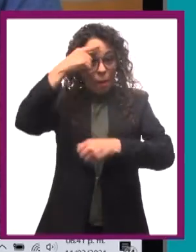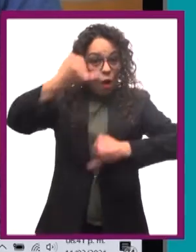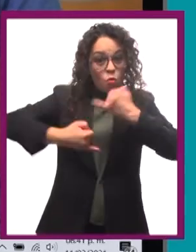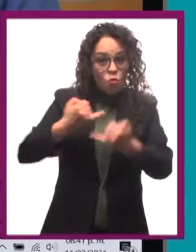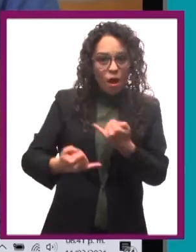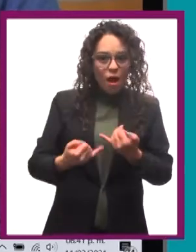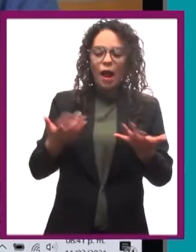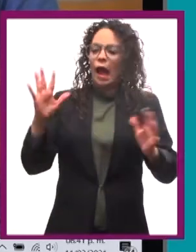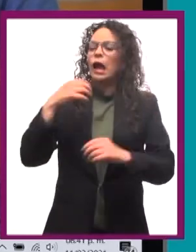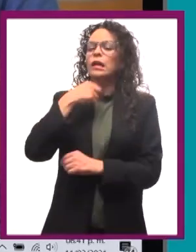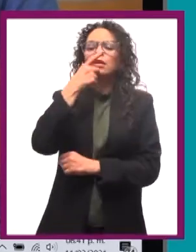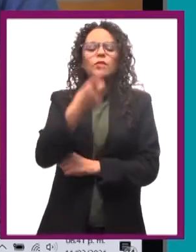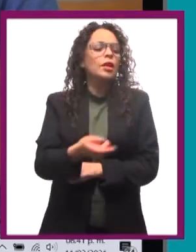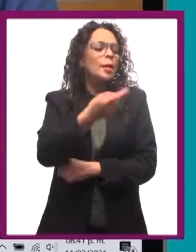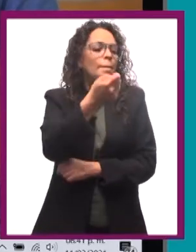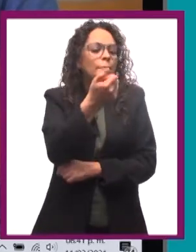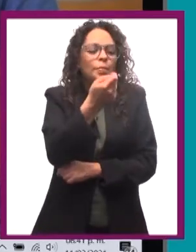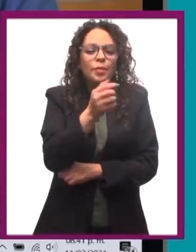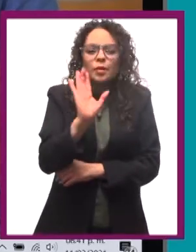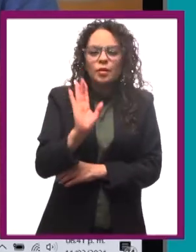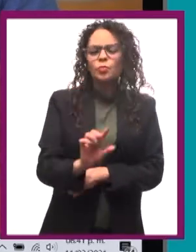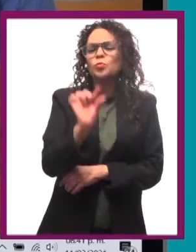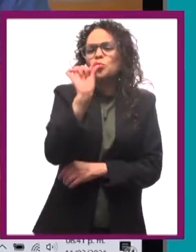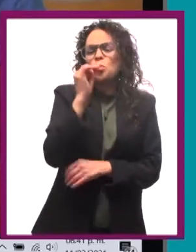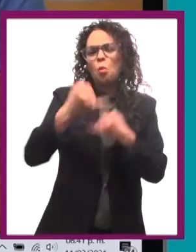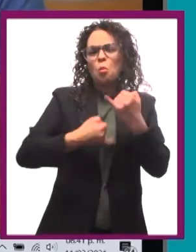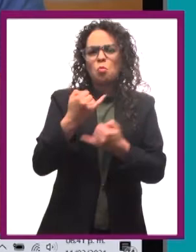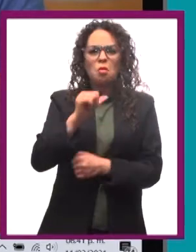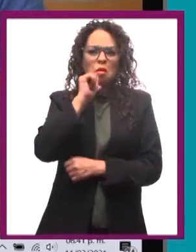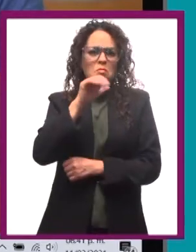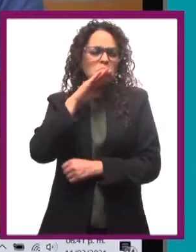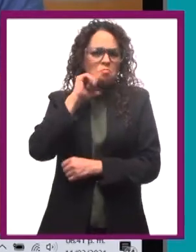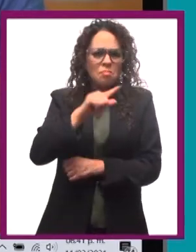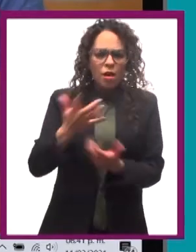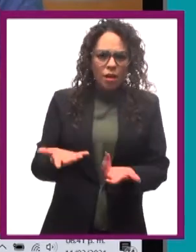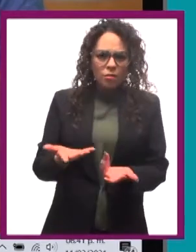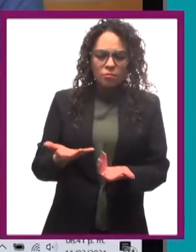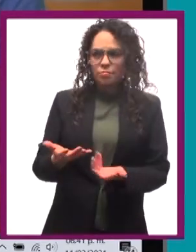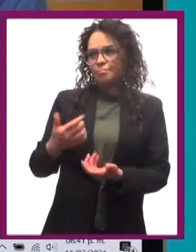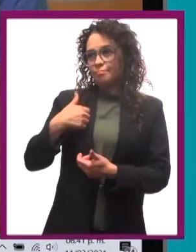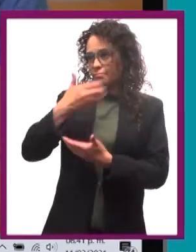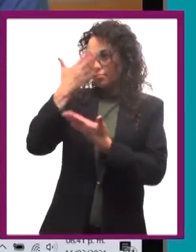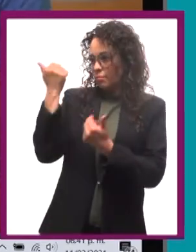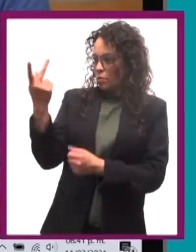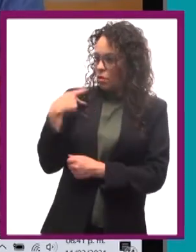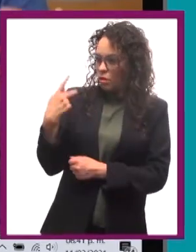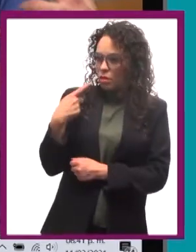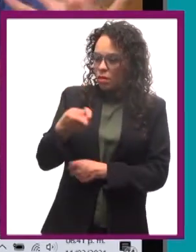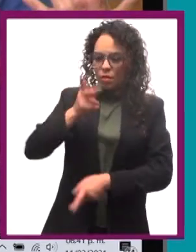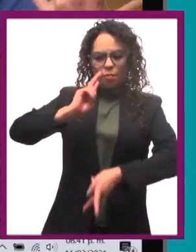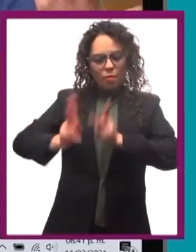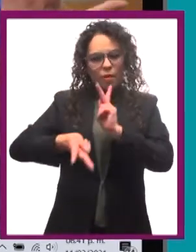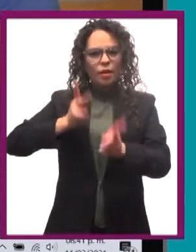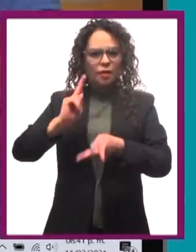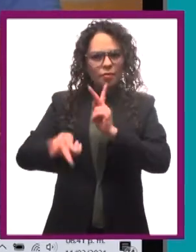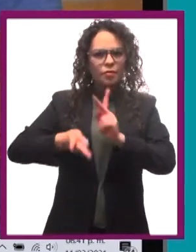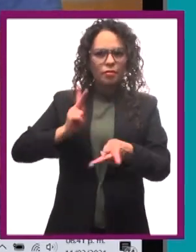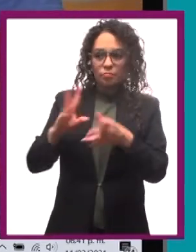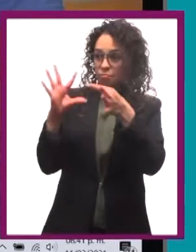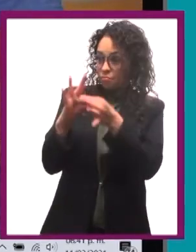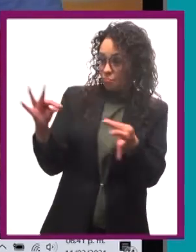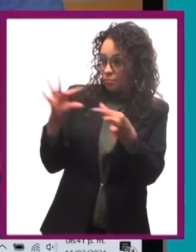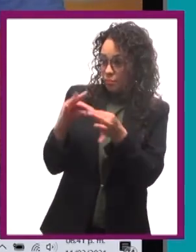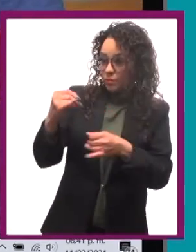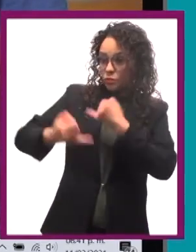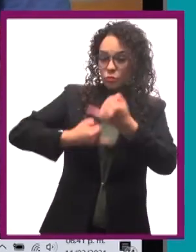a jugar? Te digo que un rato nomás. ¿Qué hay de malo con jugar un rato? No sé, que tú y yo estábamos